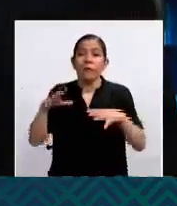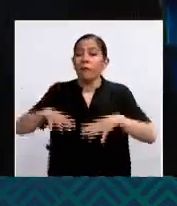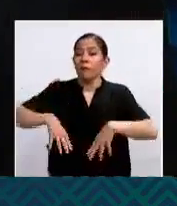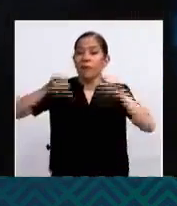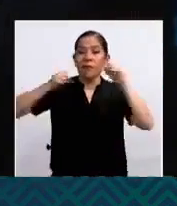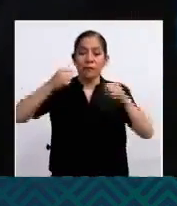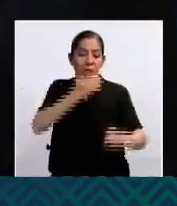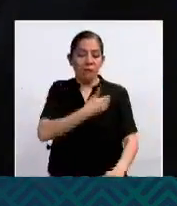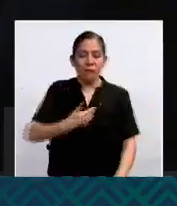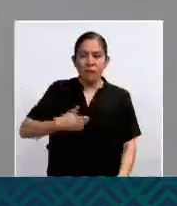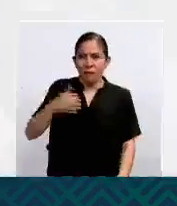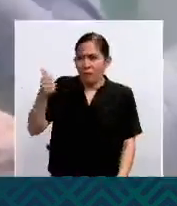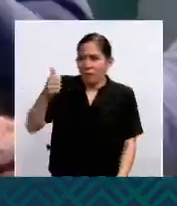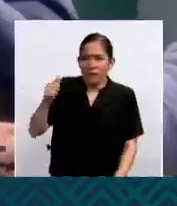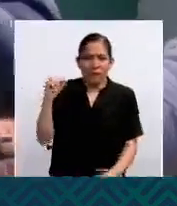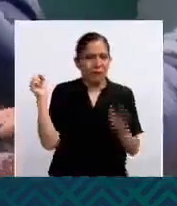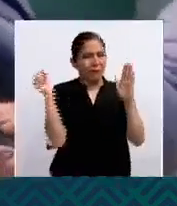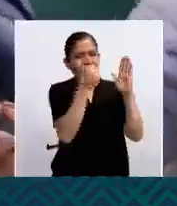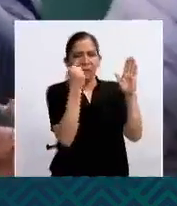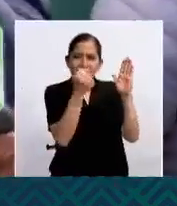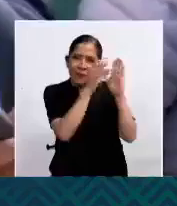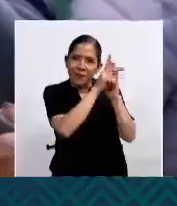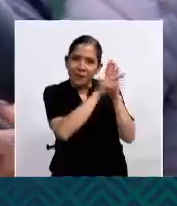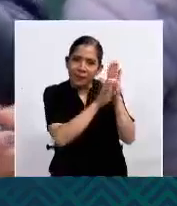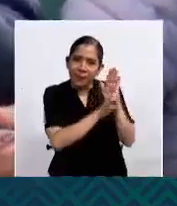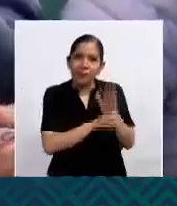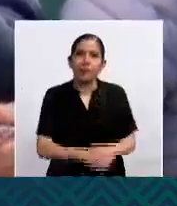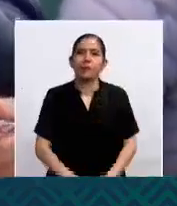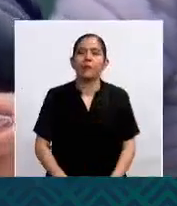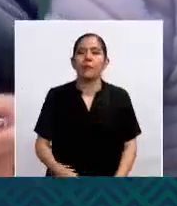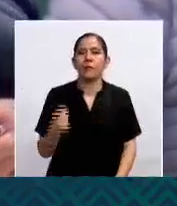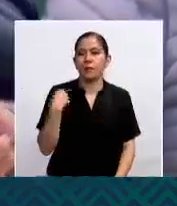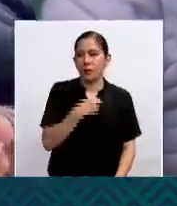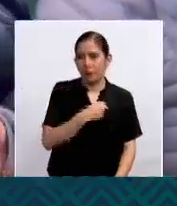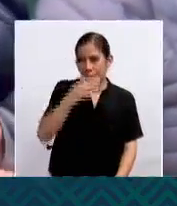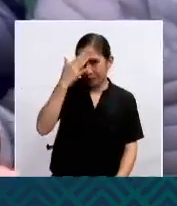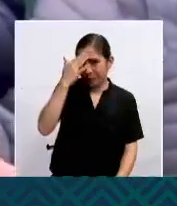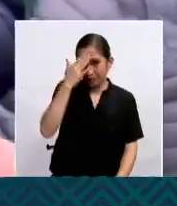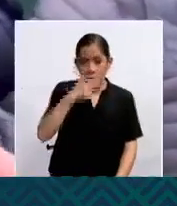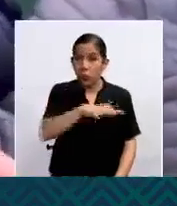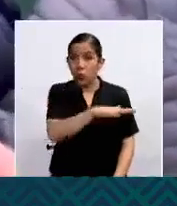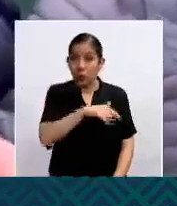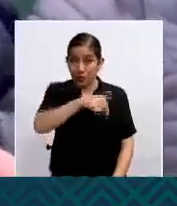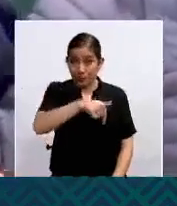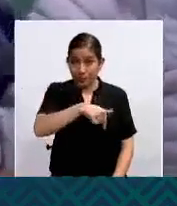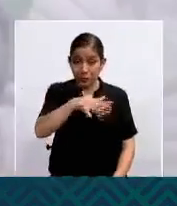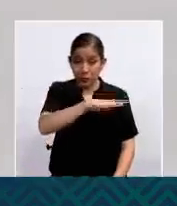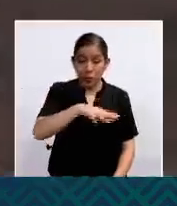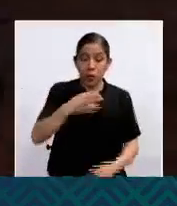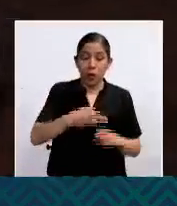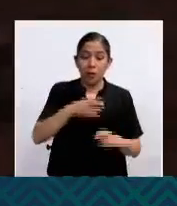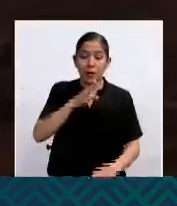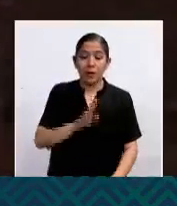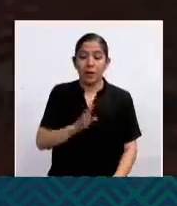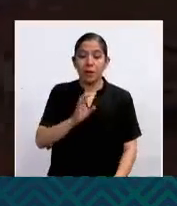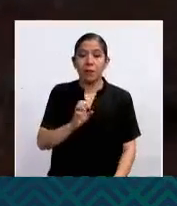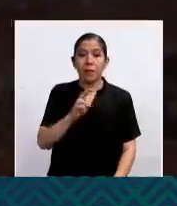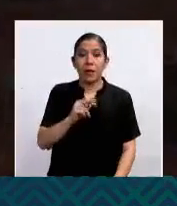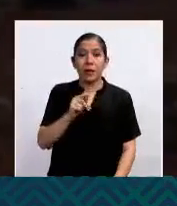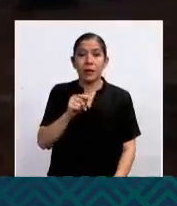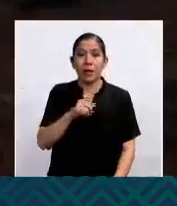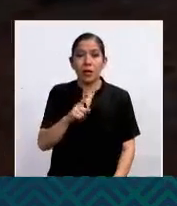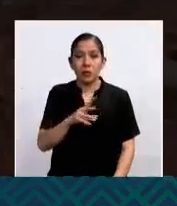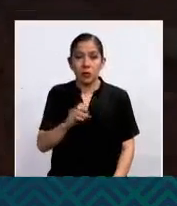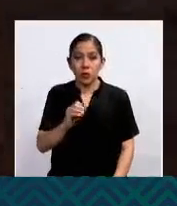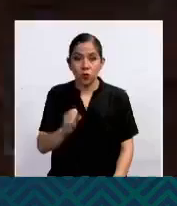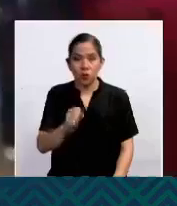inconstitucional. Sabemos muy bien que en el golpe de Estado, en el sector denominado Betanzos, hemos tenido un compañero caído. Pero